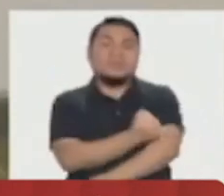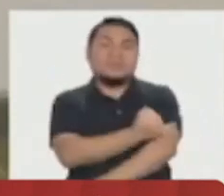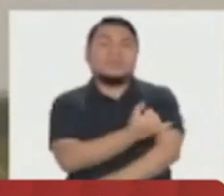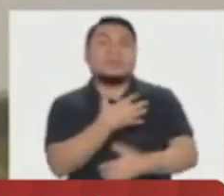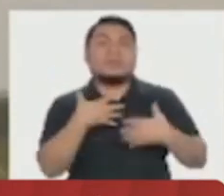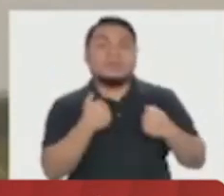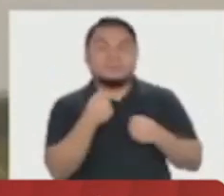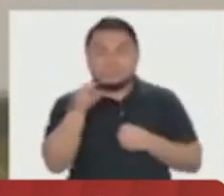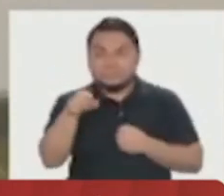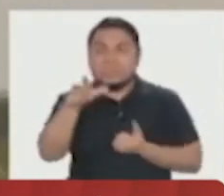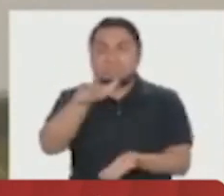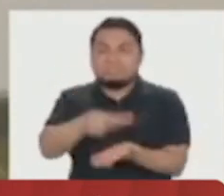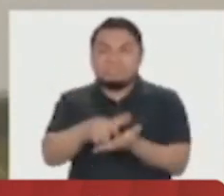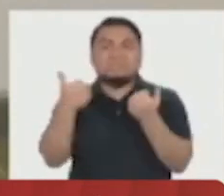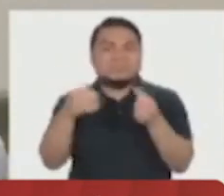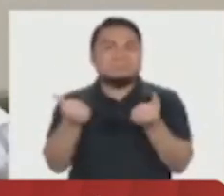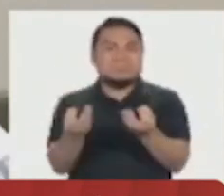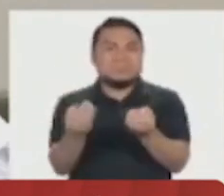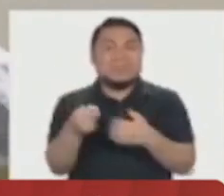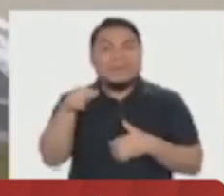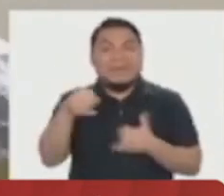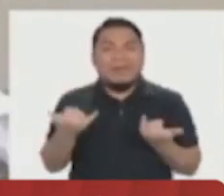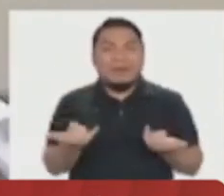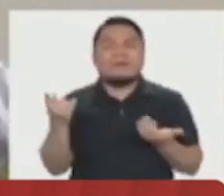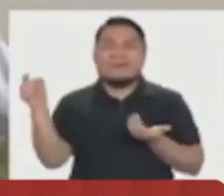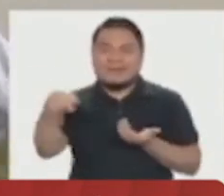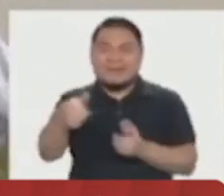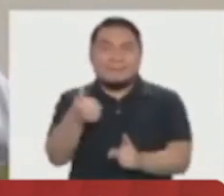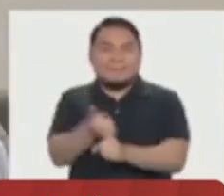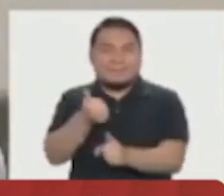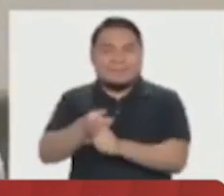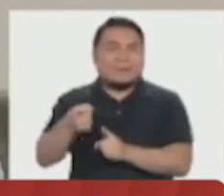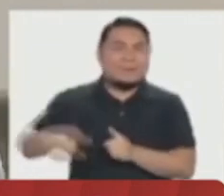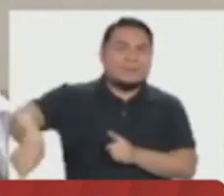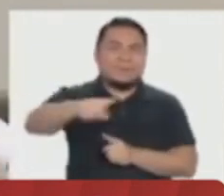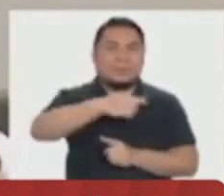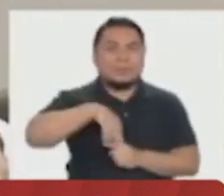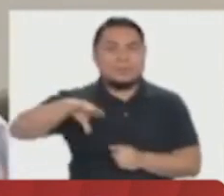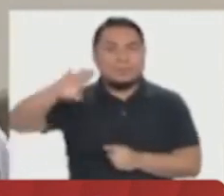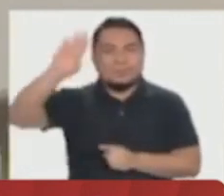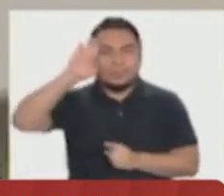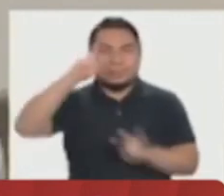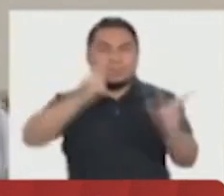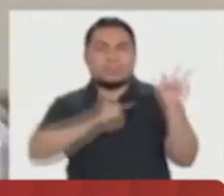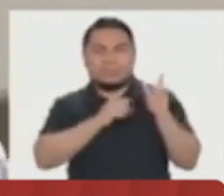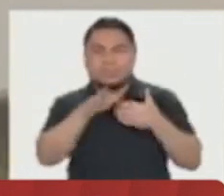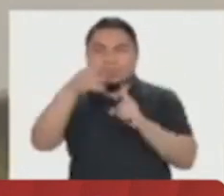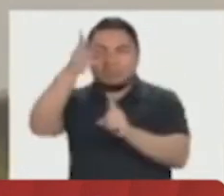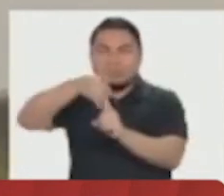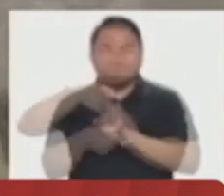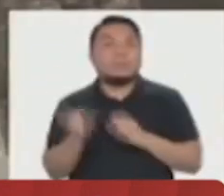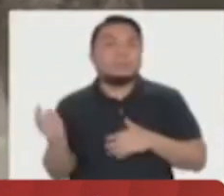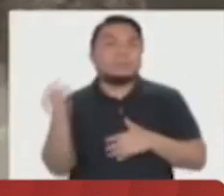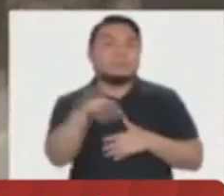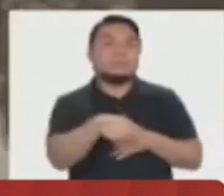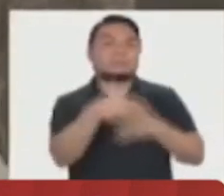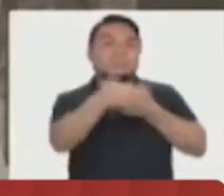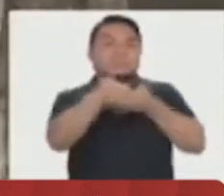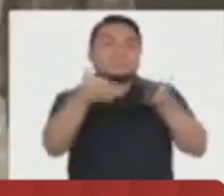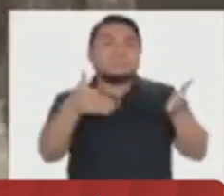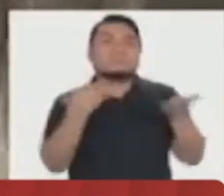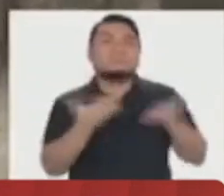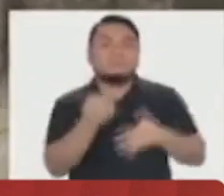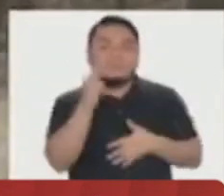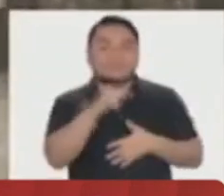Salud. Entonces, con todas las garantías, van a poder realizar pruebas moleculares, además de las pruebas rápidas que también hacen. En el